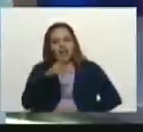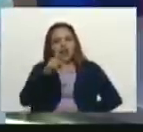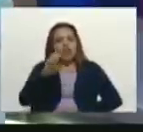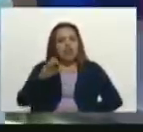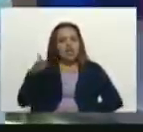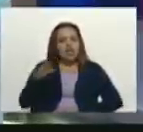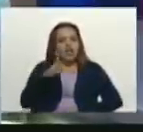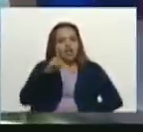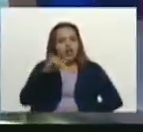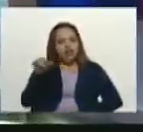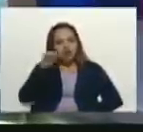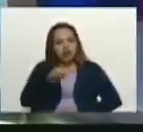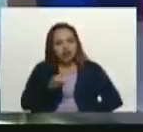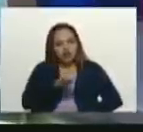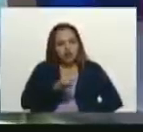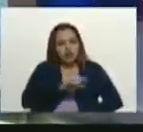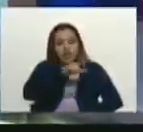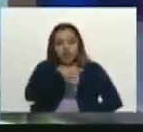Torres.